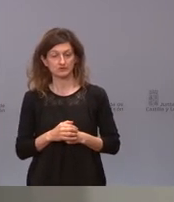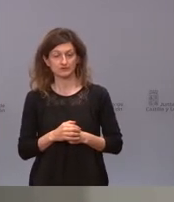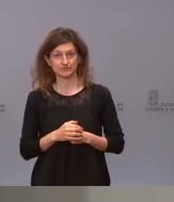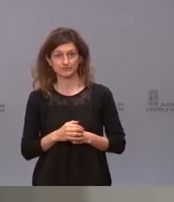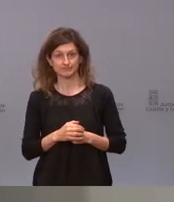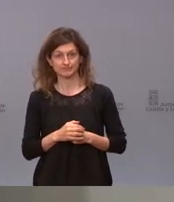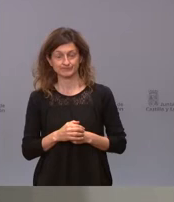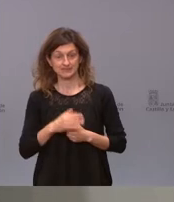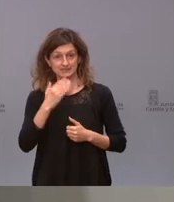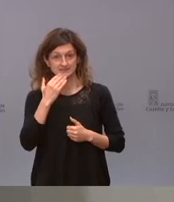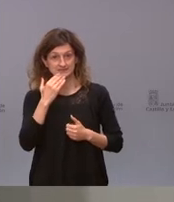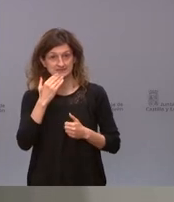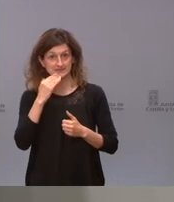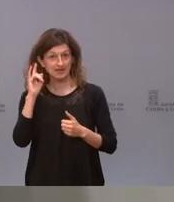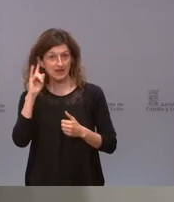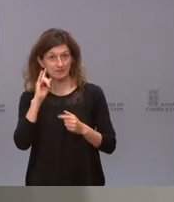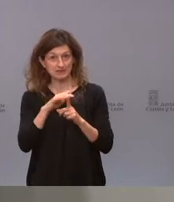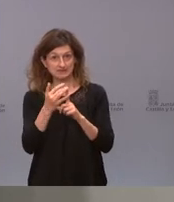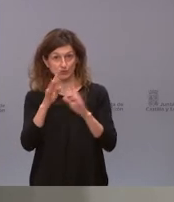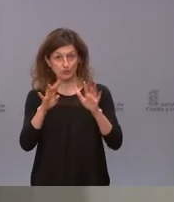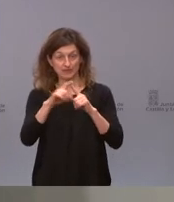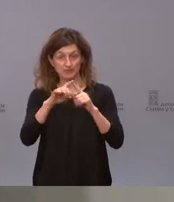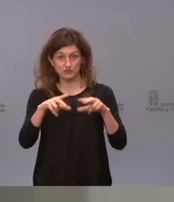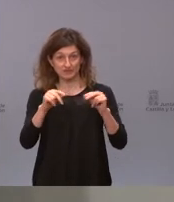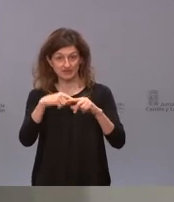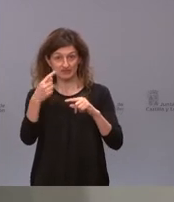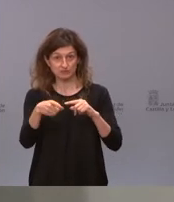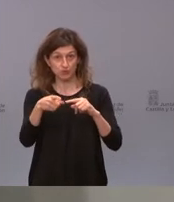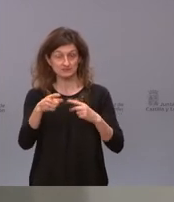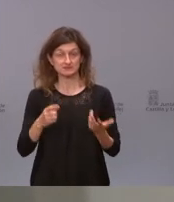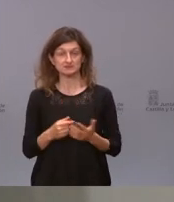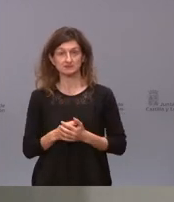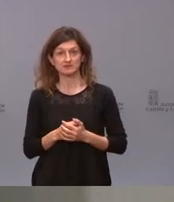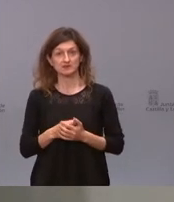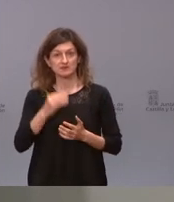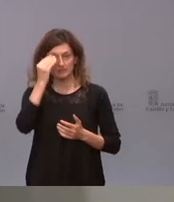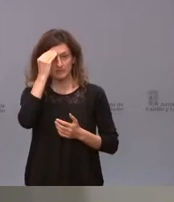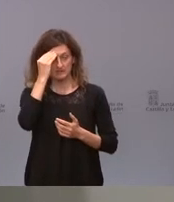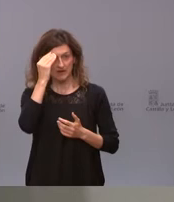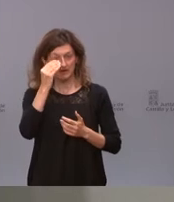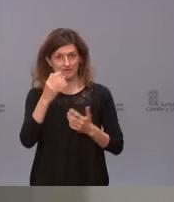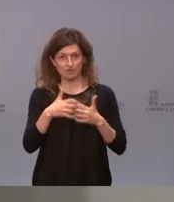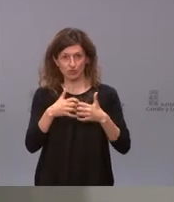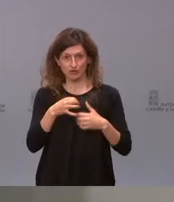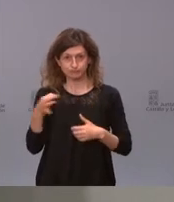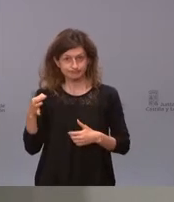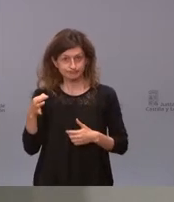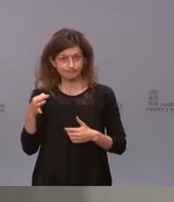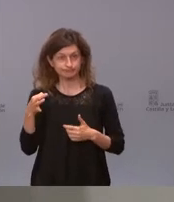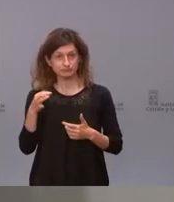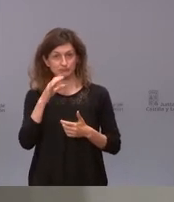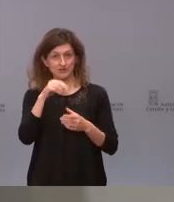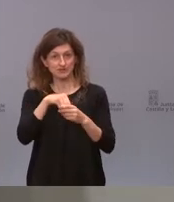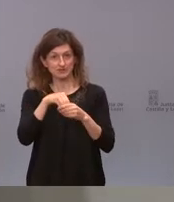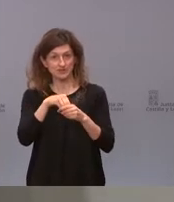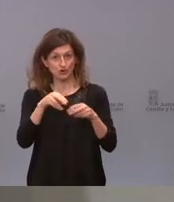el fin del estado de alarma el próximo 9 de mayo si consideran que va a ser efectivo ya que va a permanecer el interior de